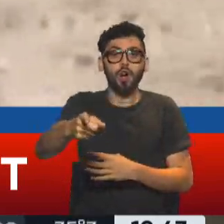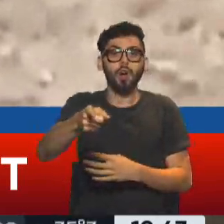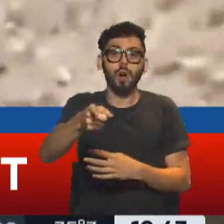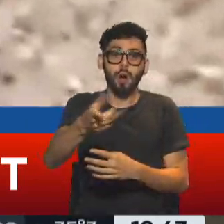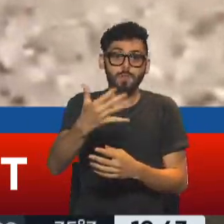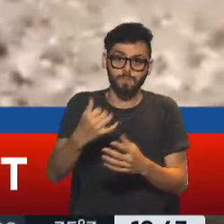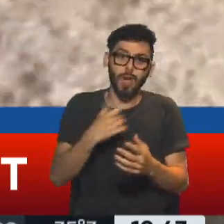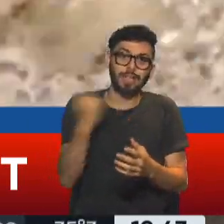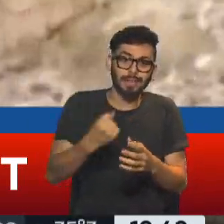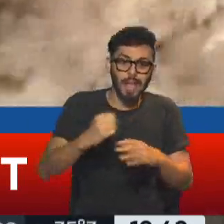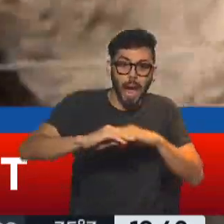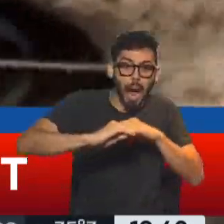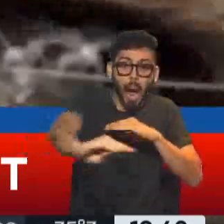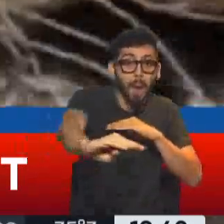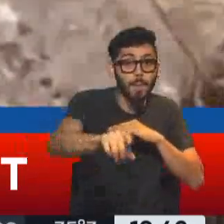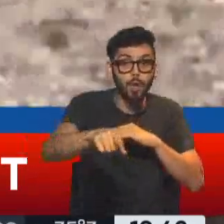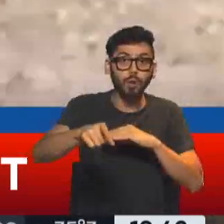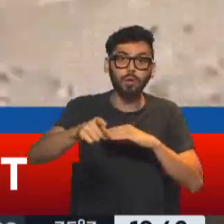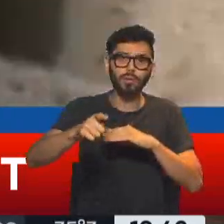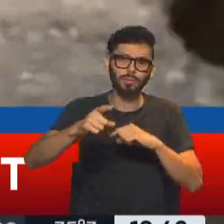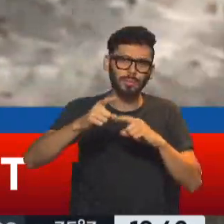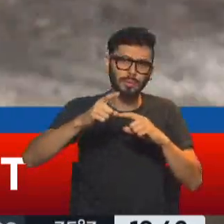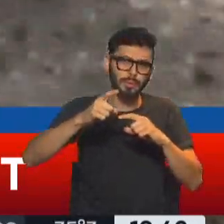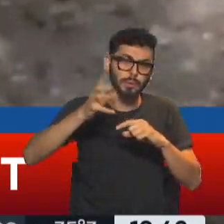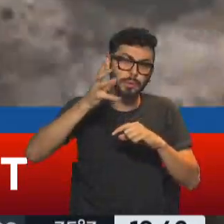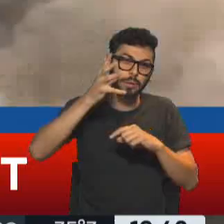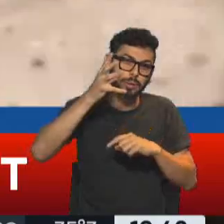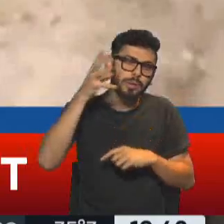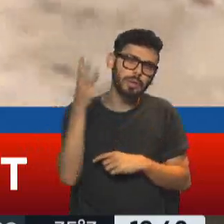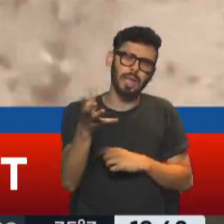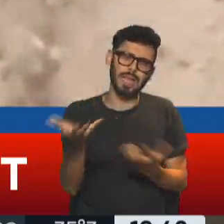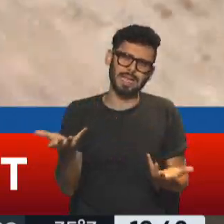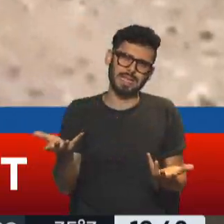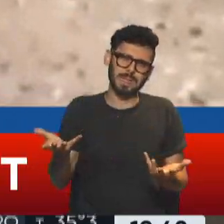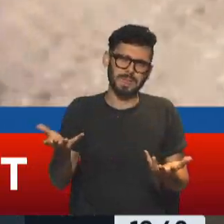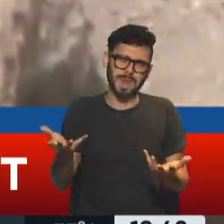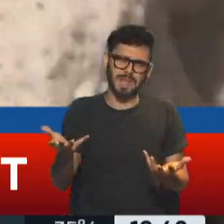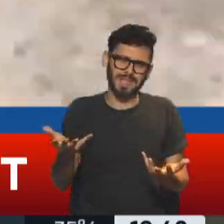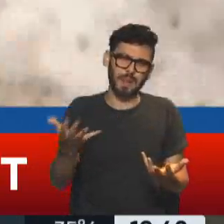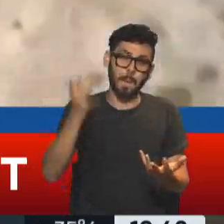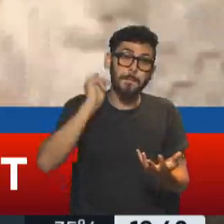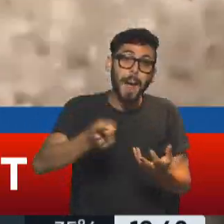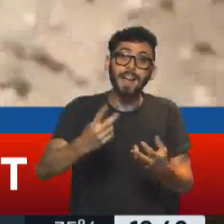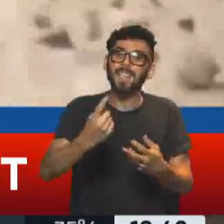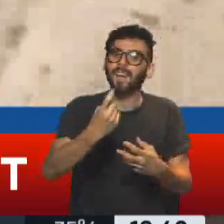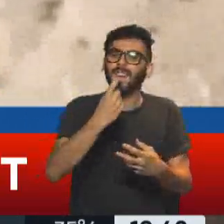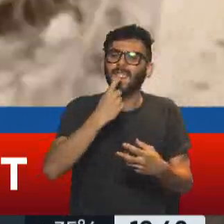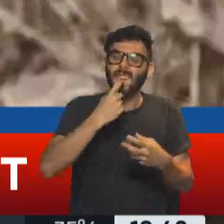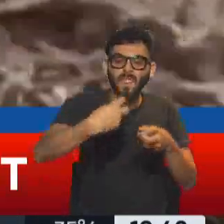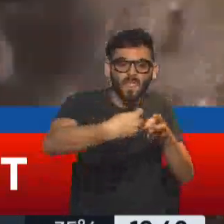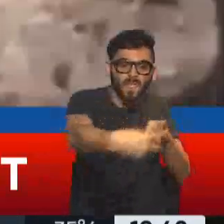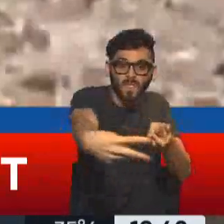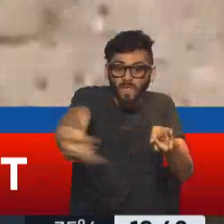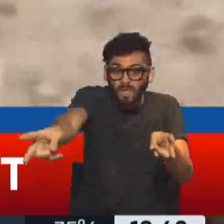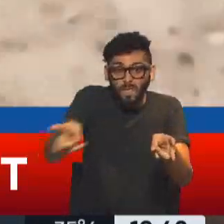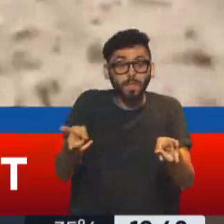ese camino cometió semejante atropello, semejante crimen, electrificó la zona, impidiendo a las